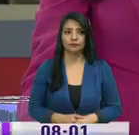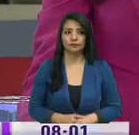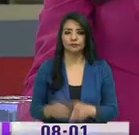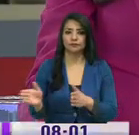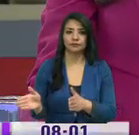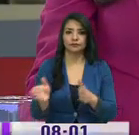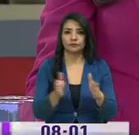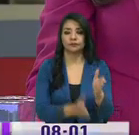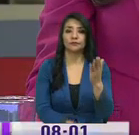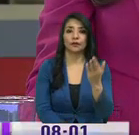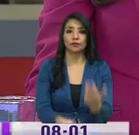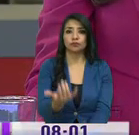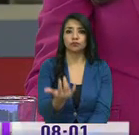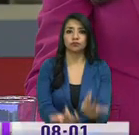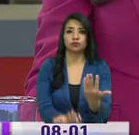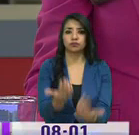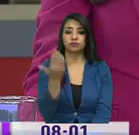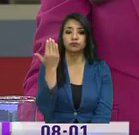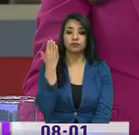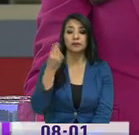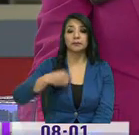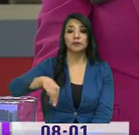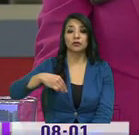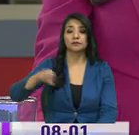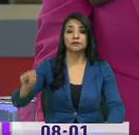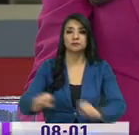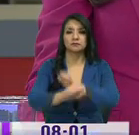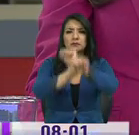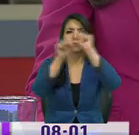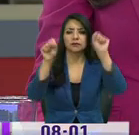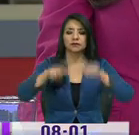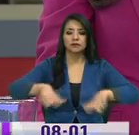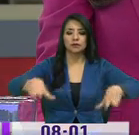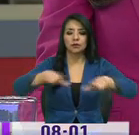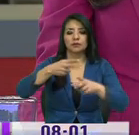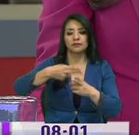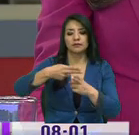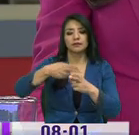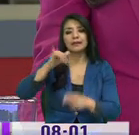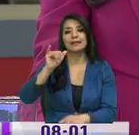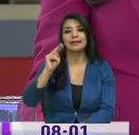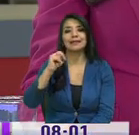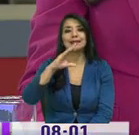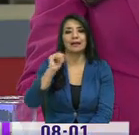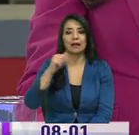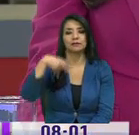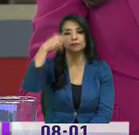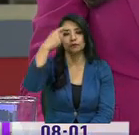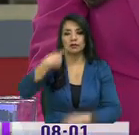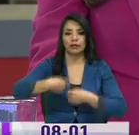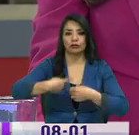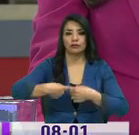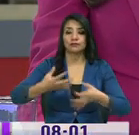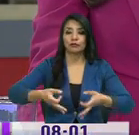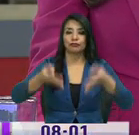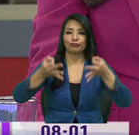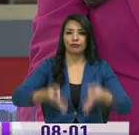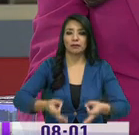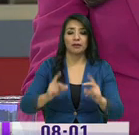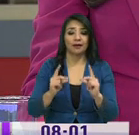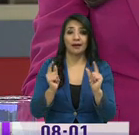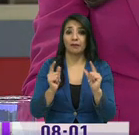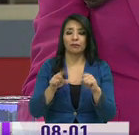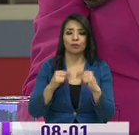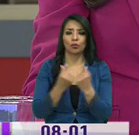Y un incendio se registró la mañana de este miércoles en el sector de San Isidro, ubicado al norte de Quito. Se confirmó que la rápida acción de